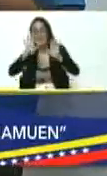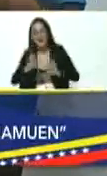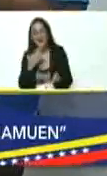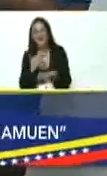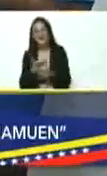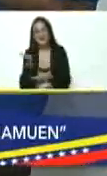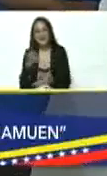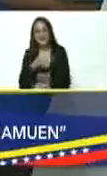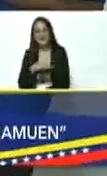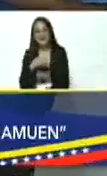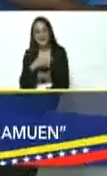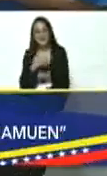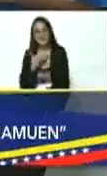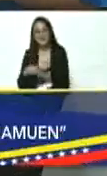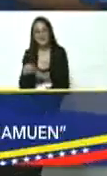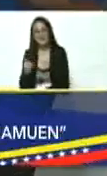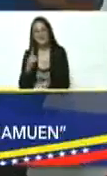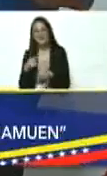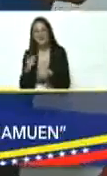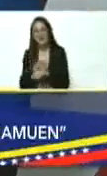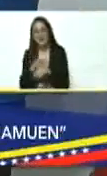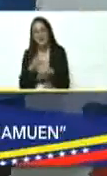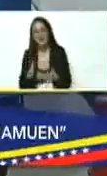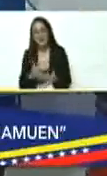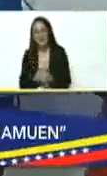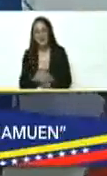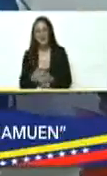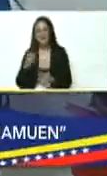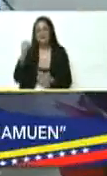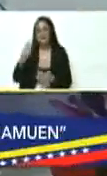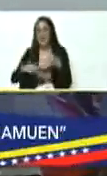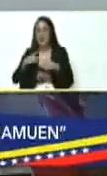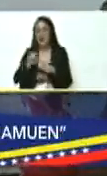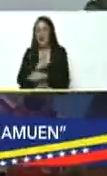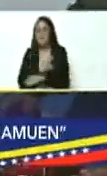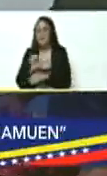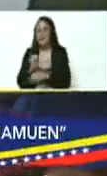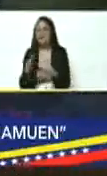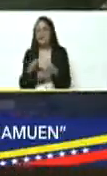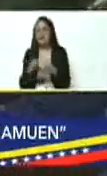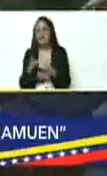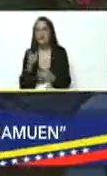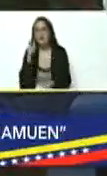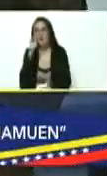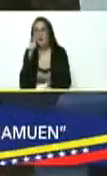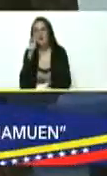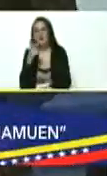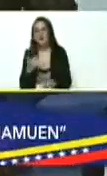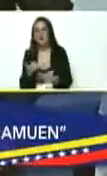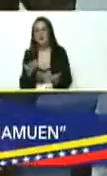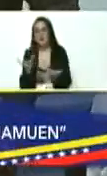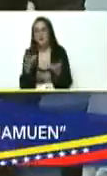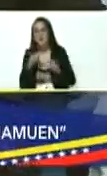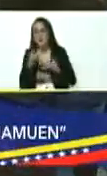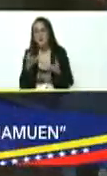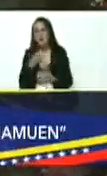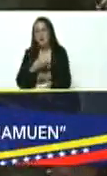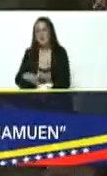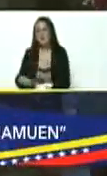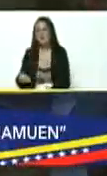señor presidente, y al señor gobernador. Tenemos los insumos de las emergencias y del cuerpo de guardia. Olivia, yo quiero que tú le cuentes al